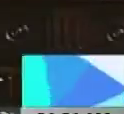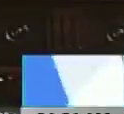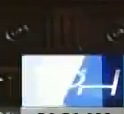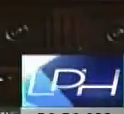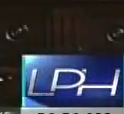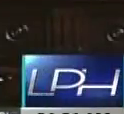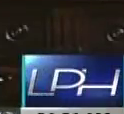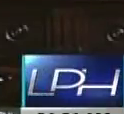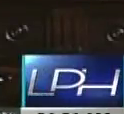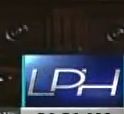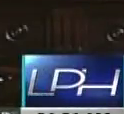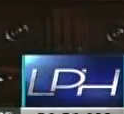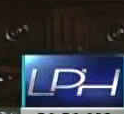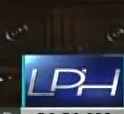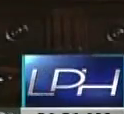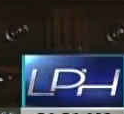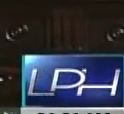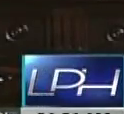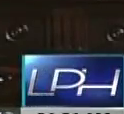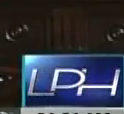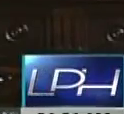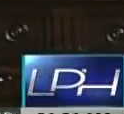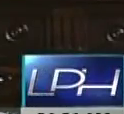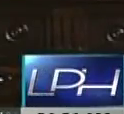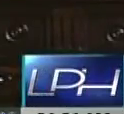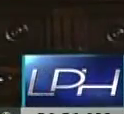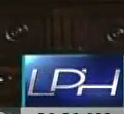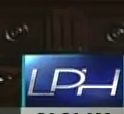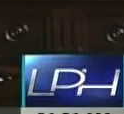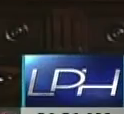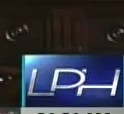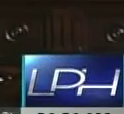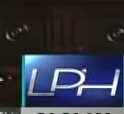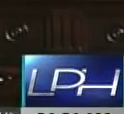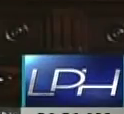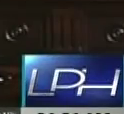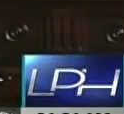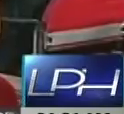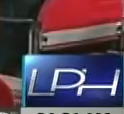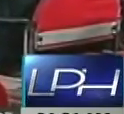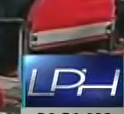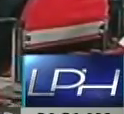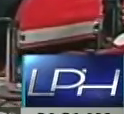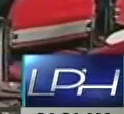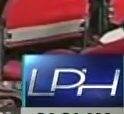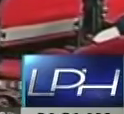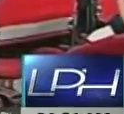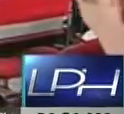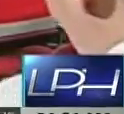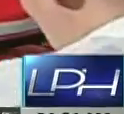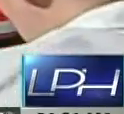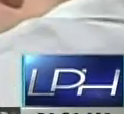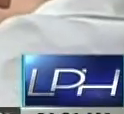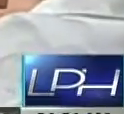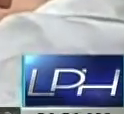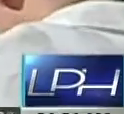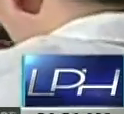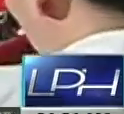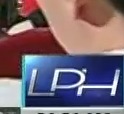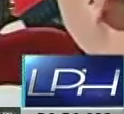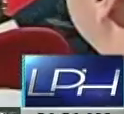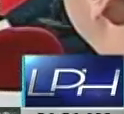El presidente de la República Bolivariana de Venezuela, Nicolás Maduro, señaló en el Consejo Nacional de Economía Productiva, realizado